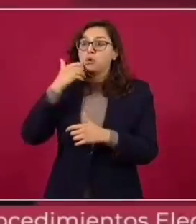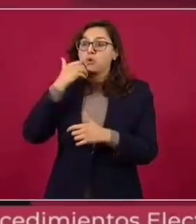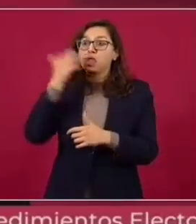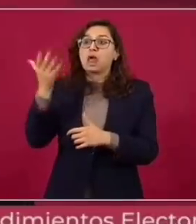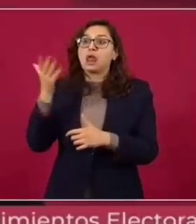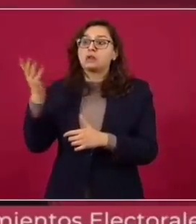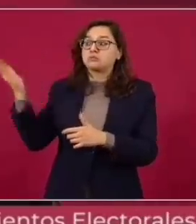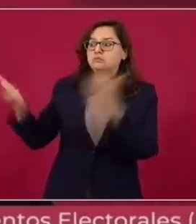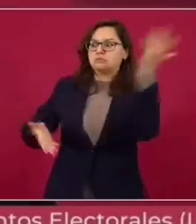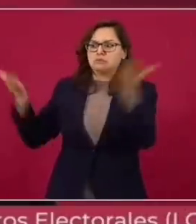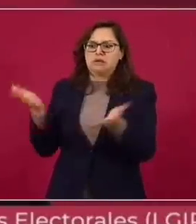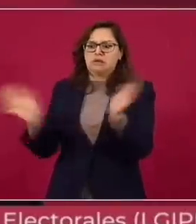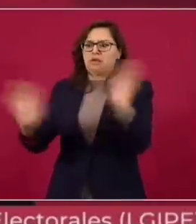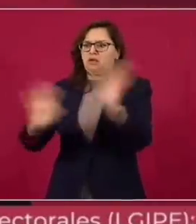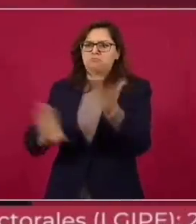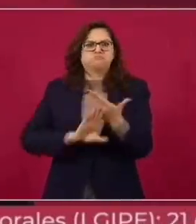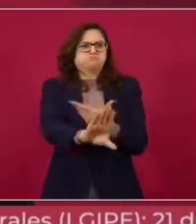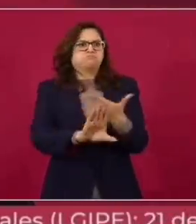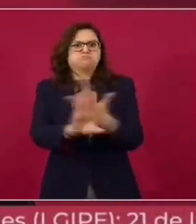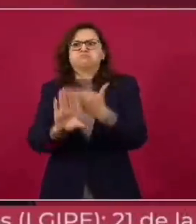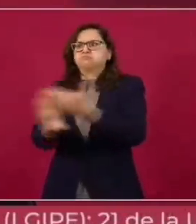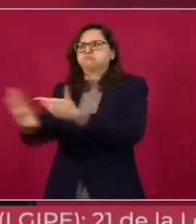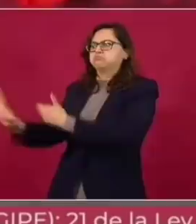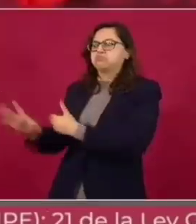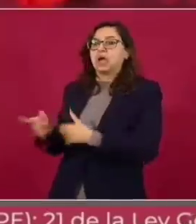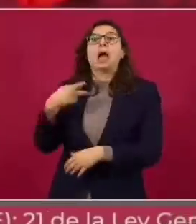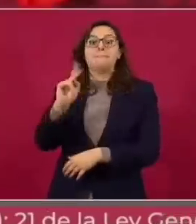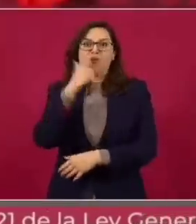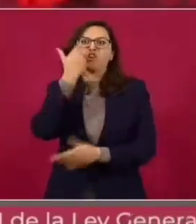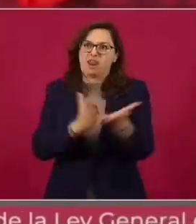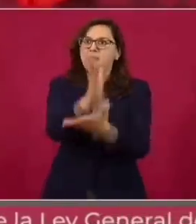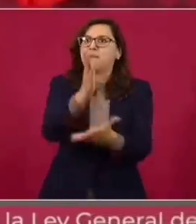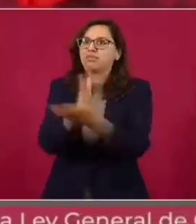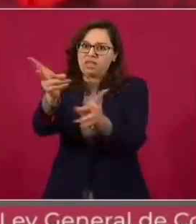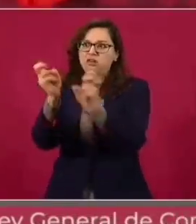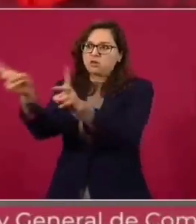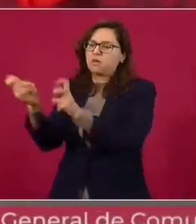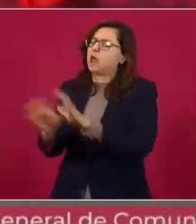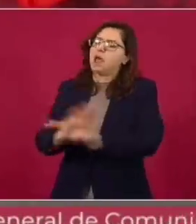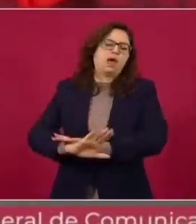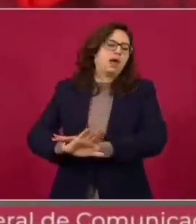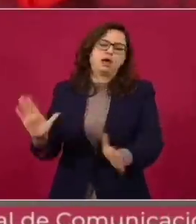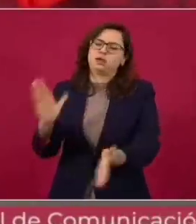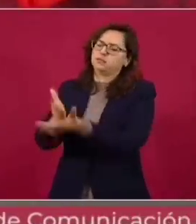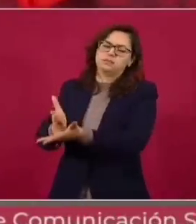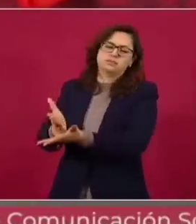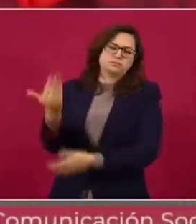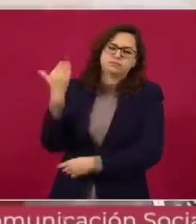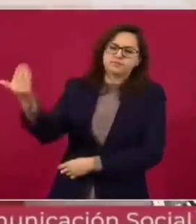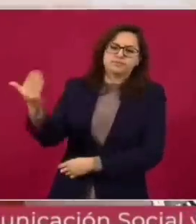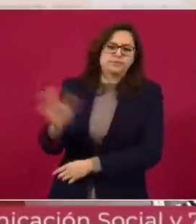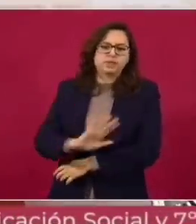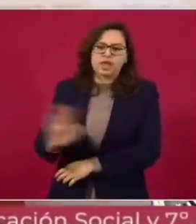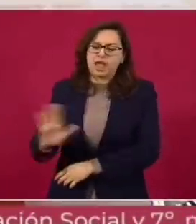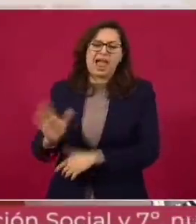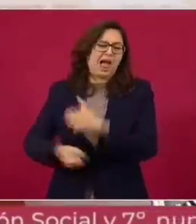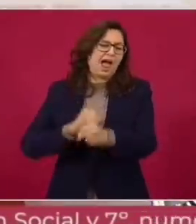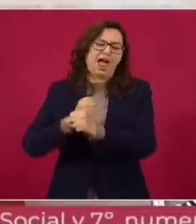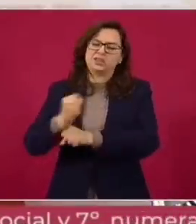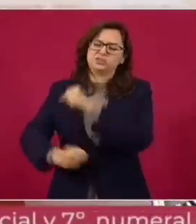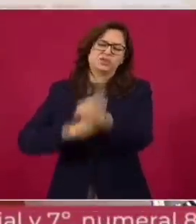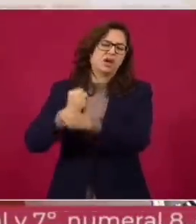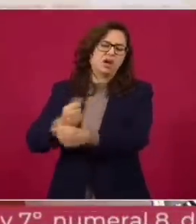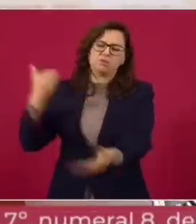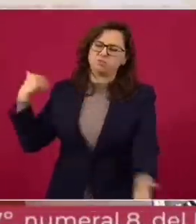robarles, pues tampoco queremos nosotros. Entonces, vamos a esperar, porque era mucho. O sea,